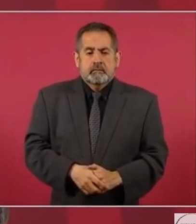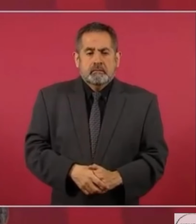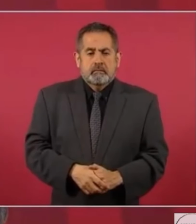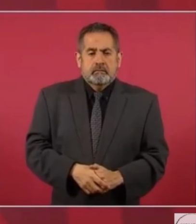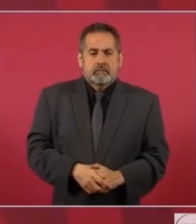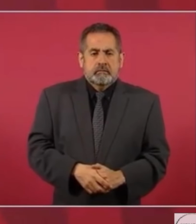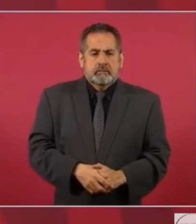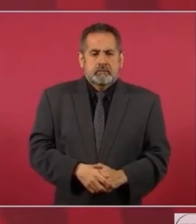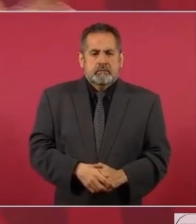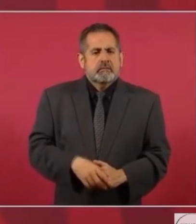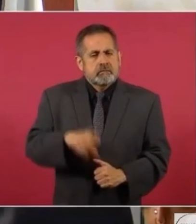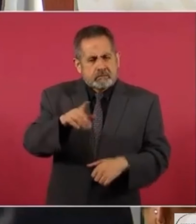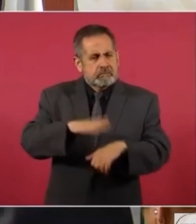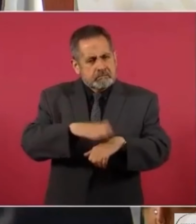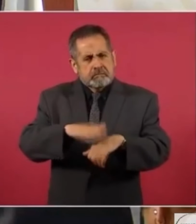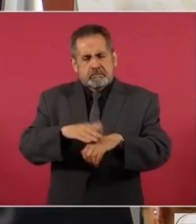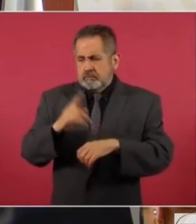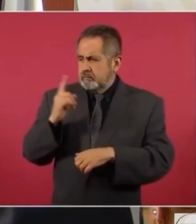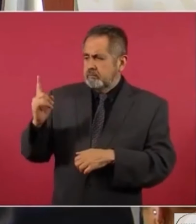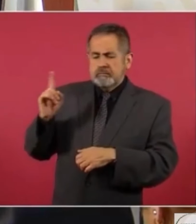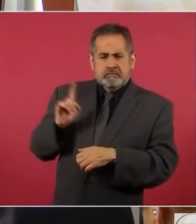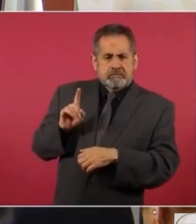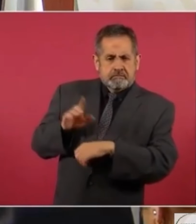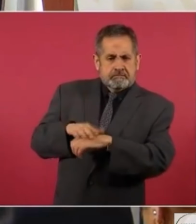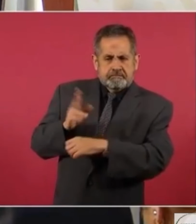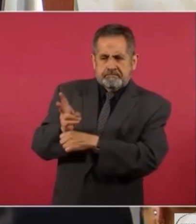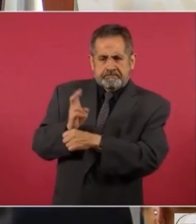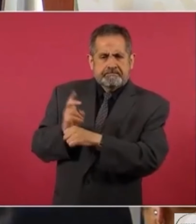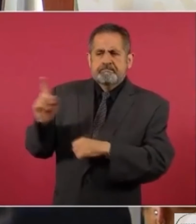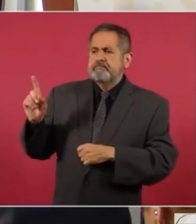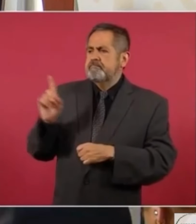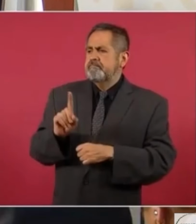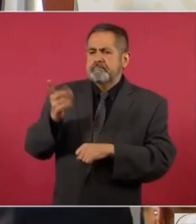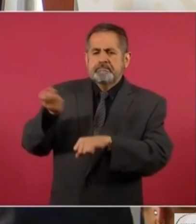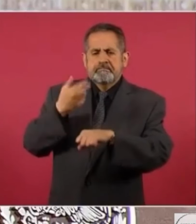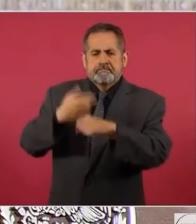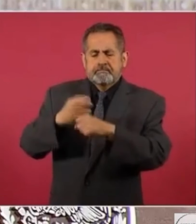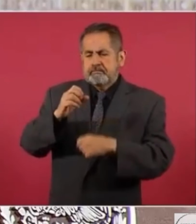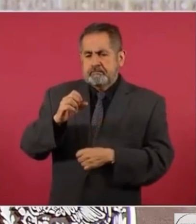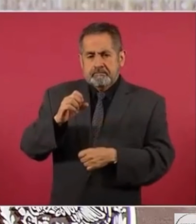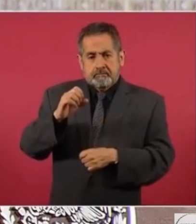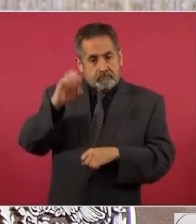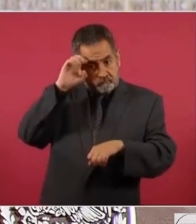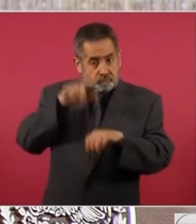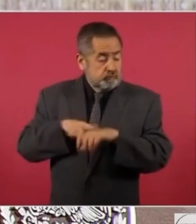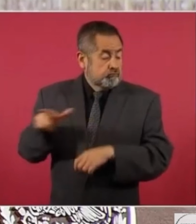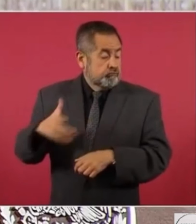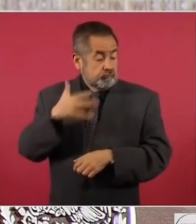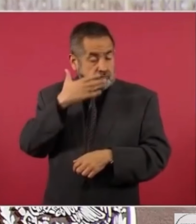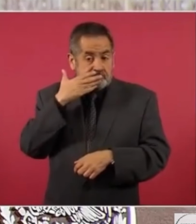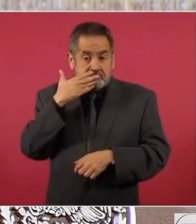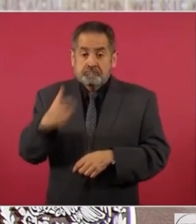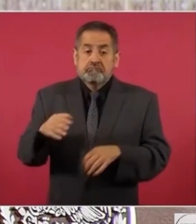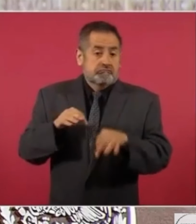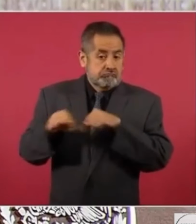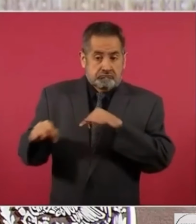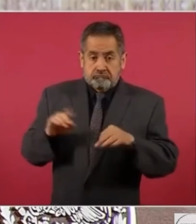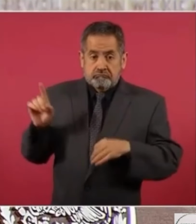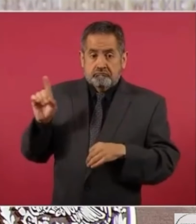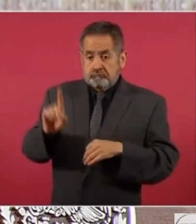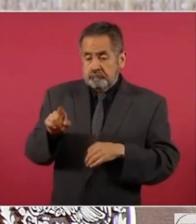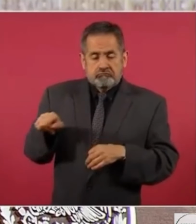Y también, entonces, les vamos a invitar a la Secretaría de Cultura, han hecho un buen trabajo, y a